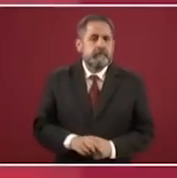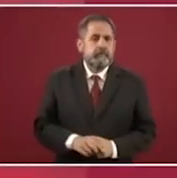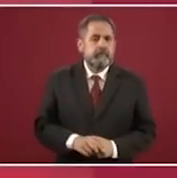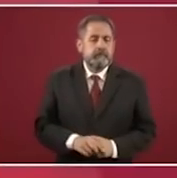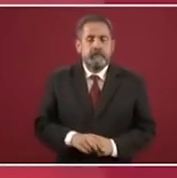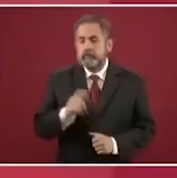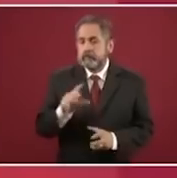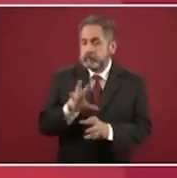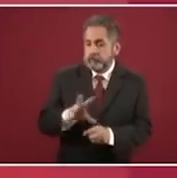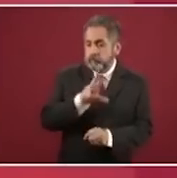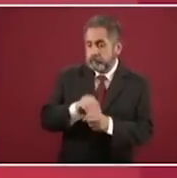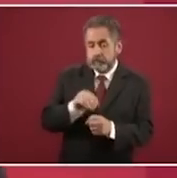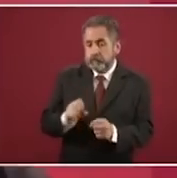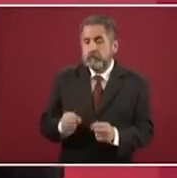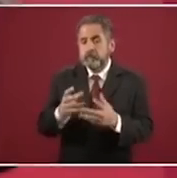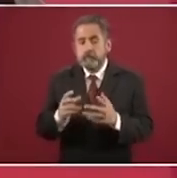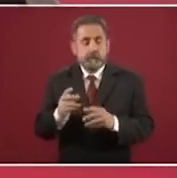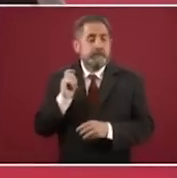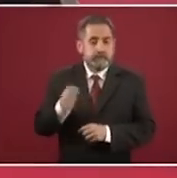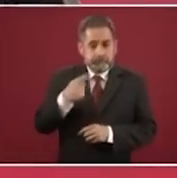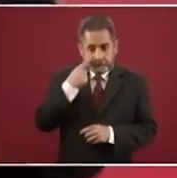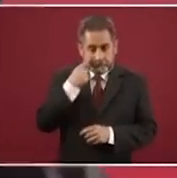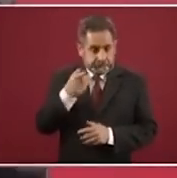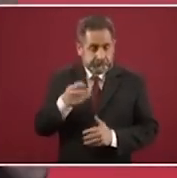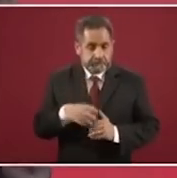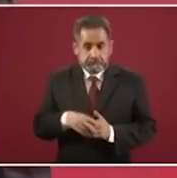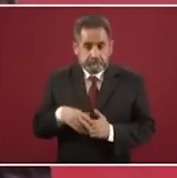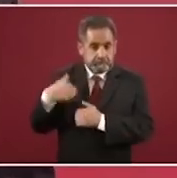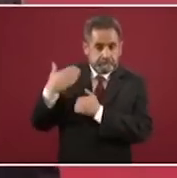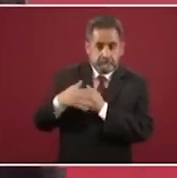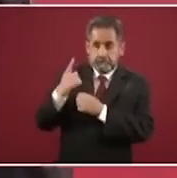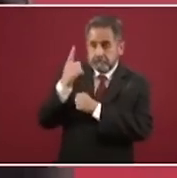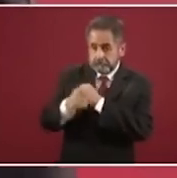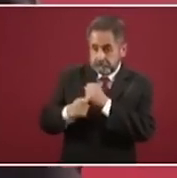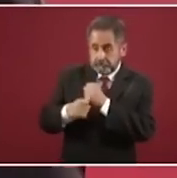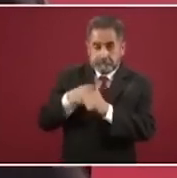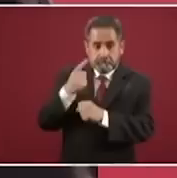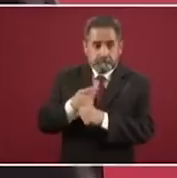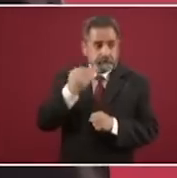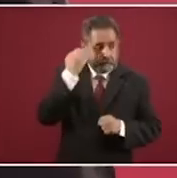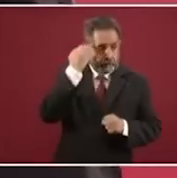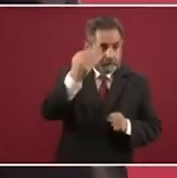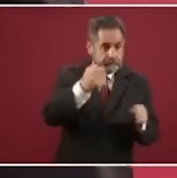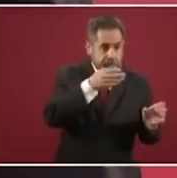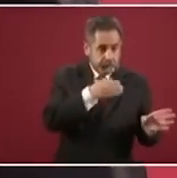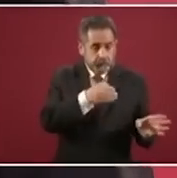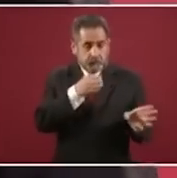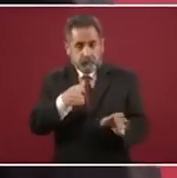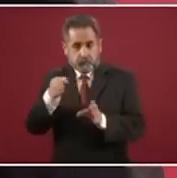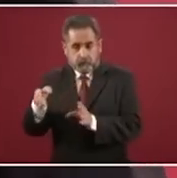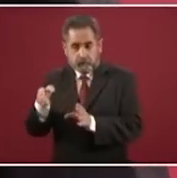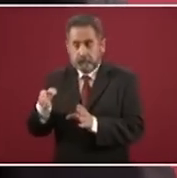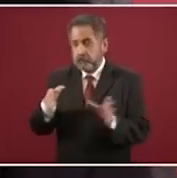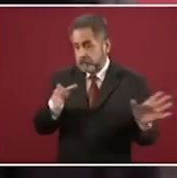En total, una vez que ya tengamos las tres etapas, el